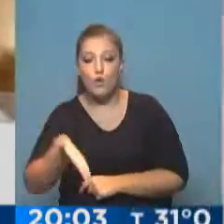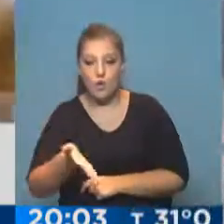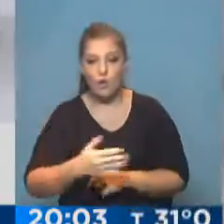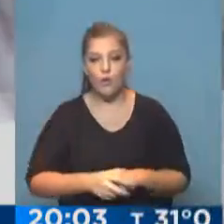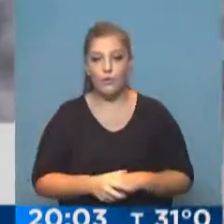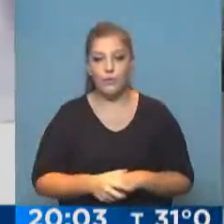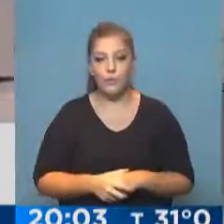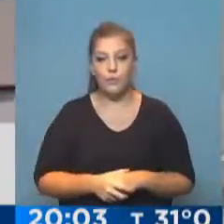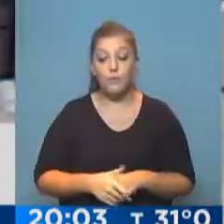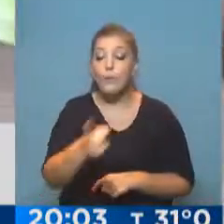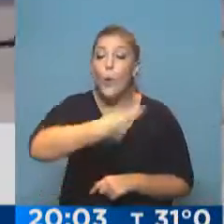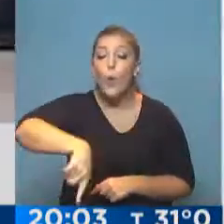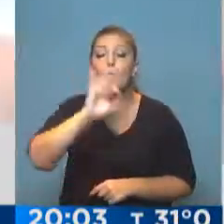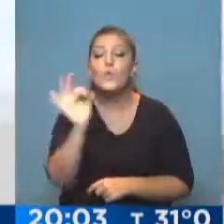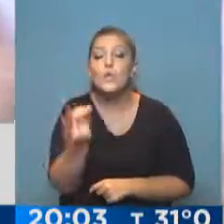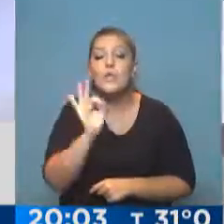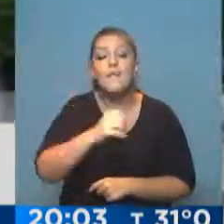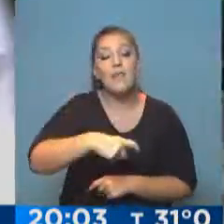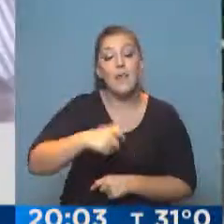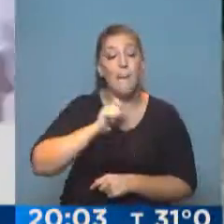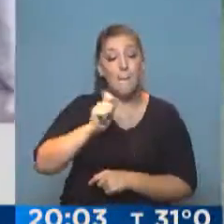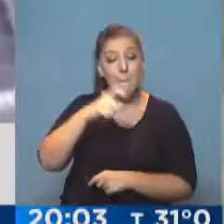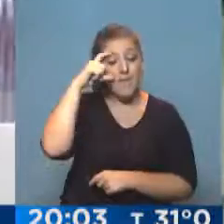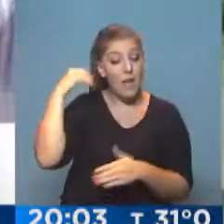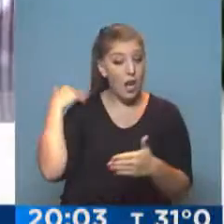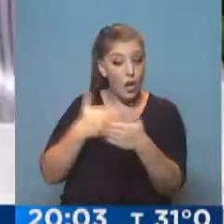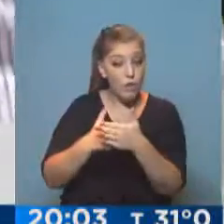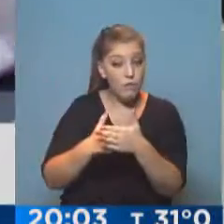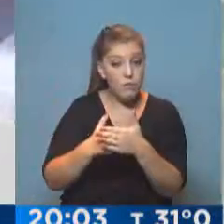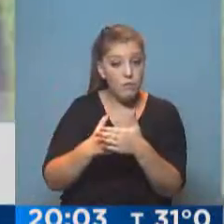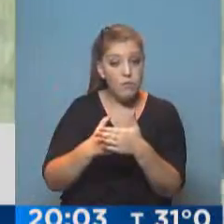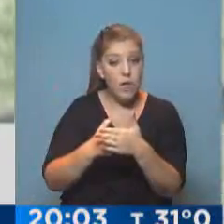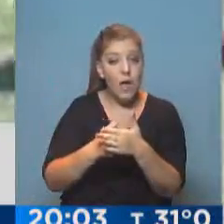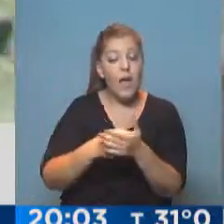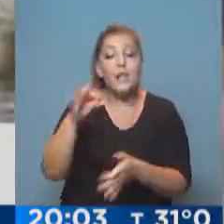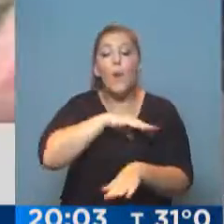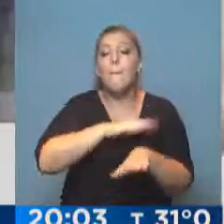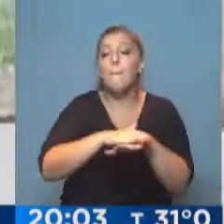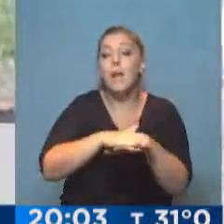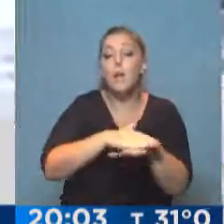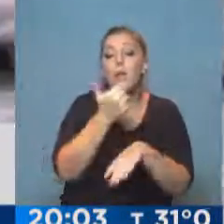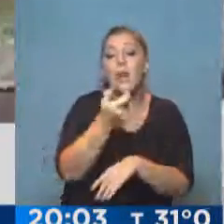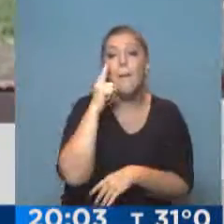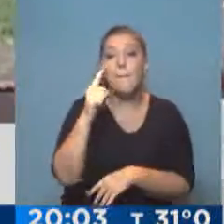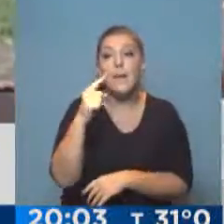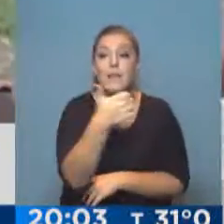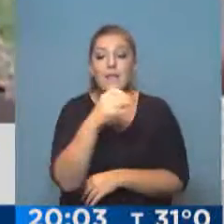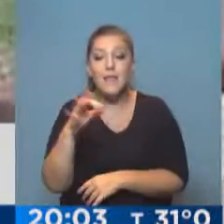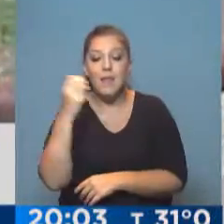15,35%. Como ustedes saben, desde enero el salario mínimo vital y móvil es de 6.060